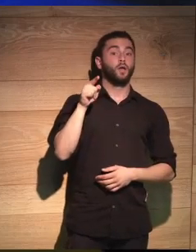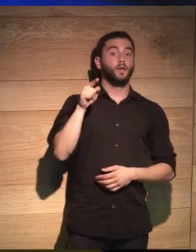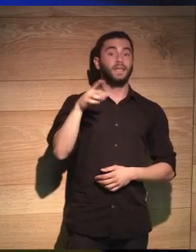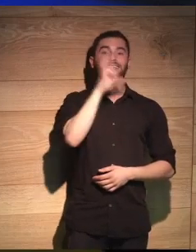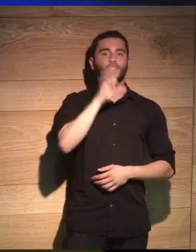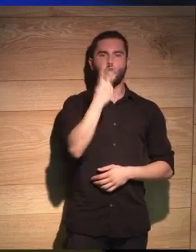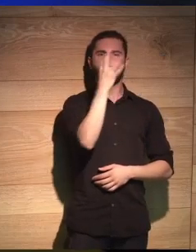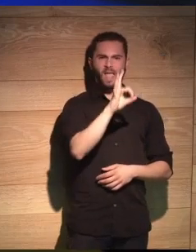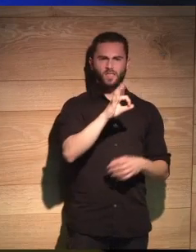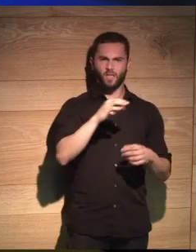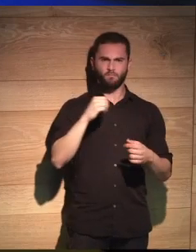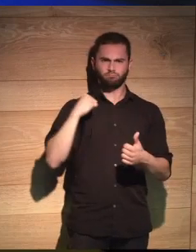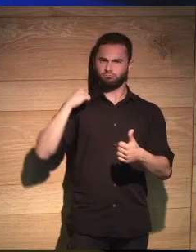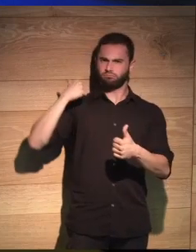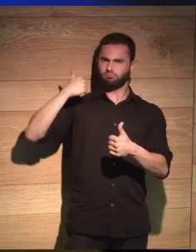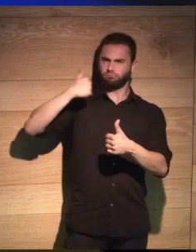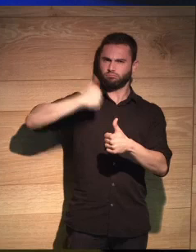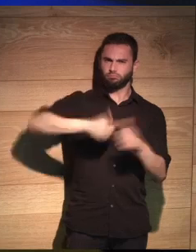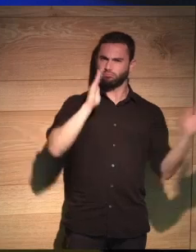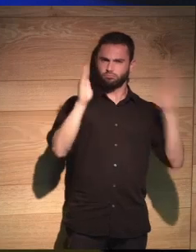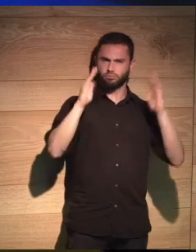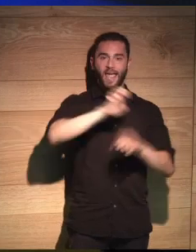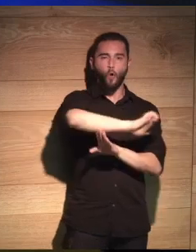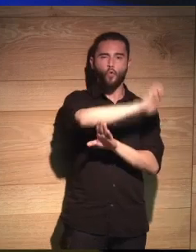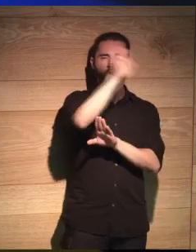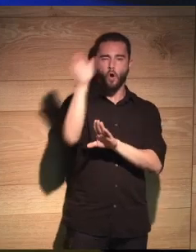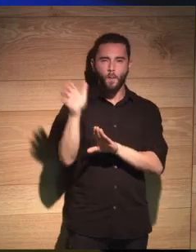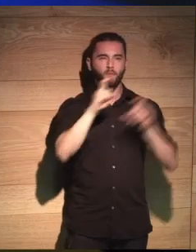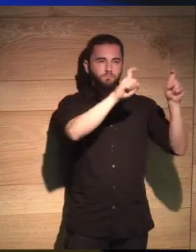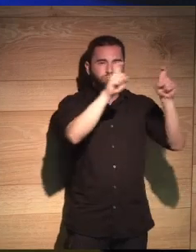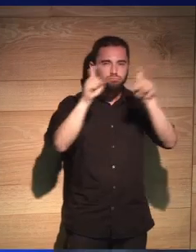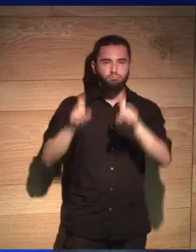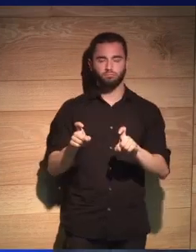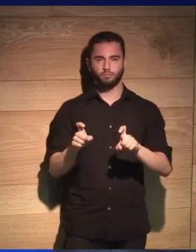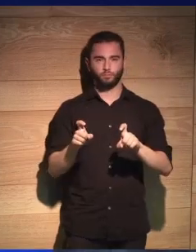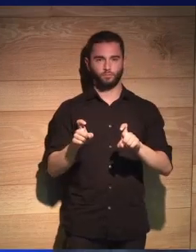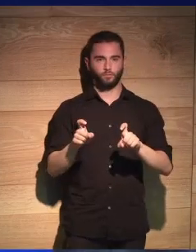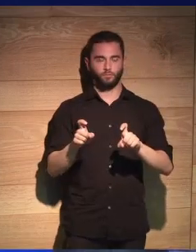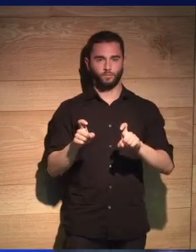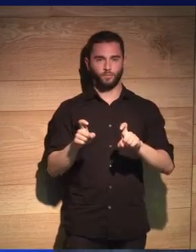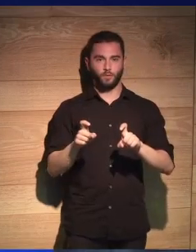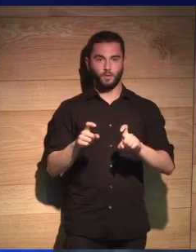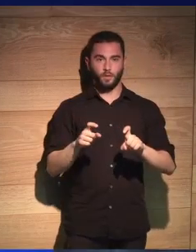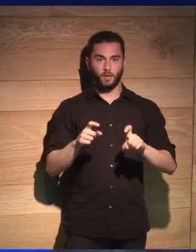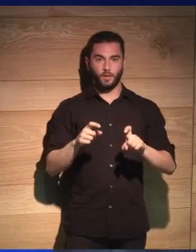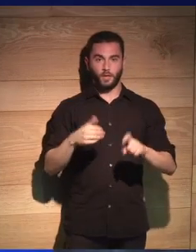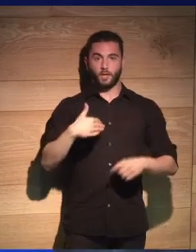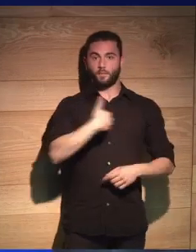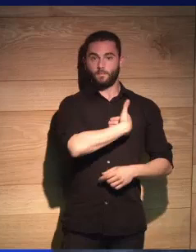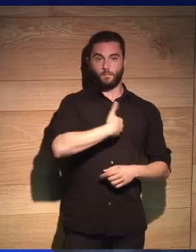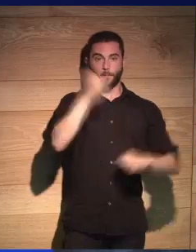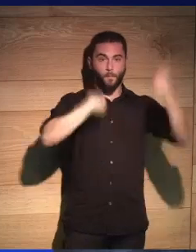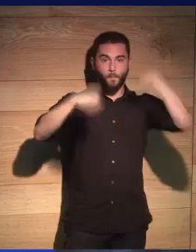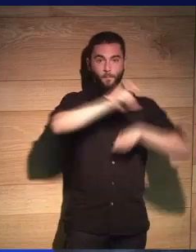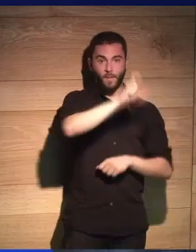el siglo XX, atraviesa Europa en el siglo XX, y todos los personajes con los que se cruza,